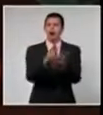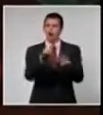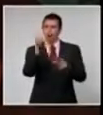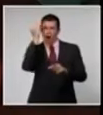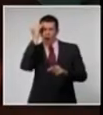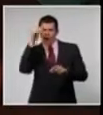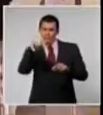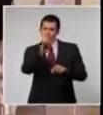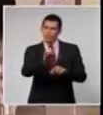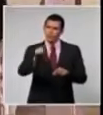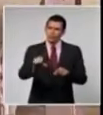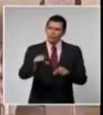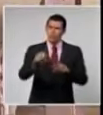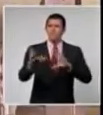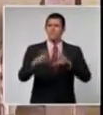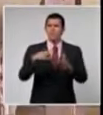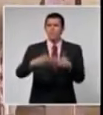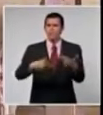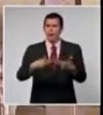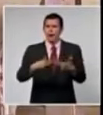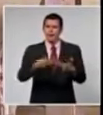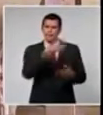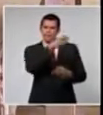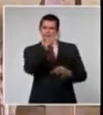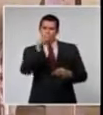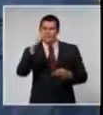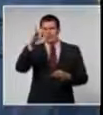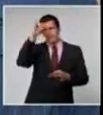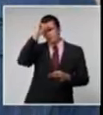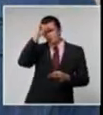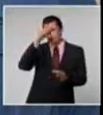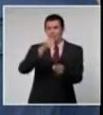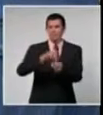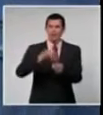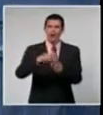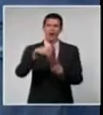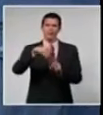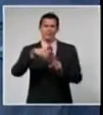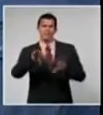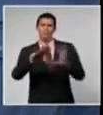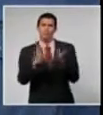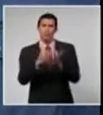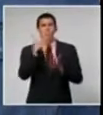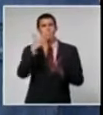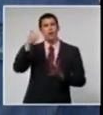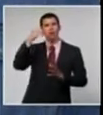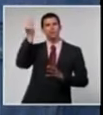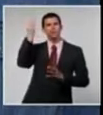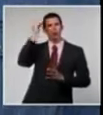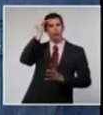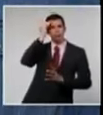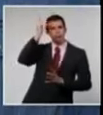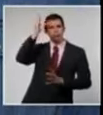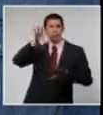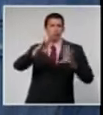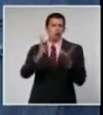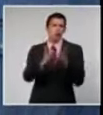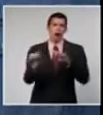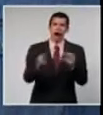norma internacional ISO 50001, y pensamos que encaminando acciones directamente en la industria, nosotros vamos a